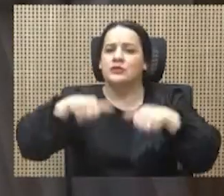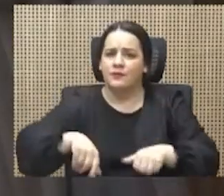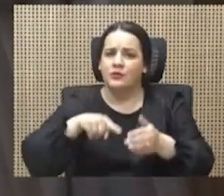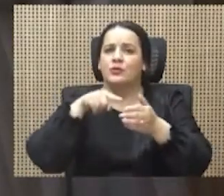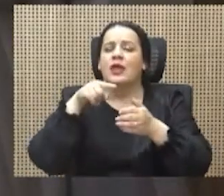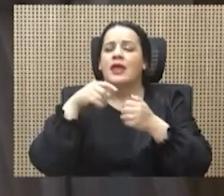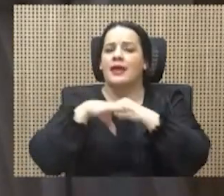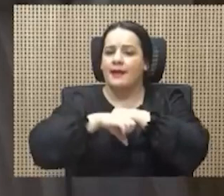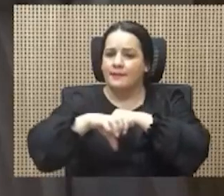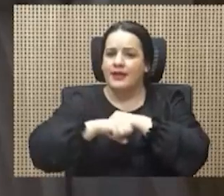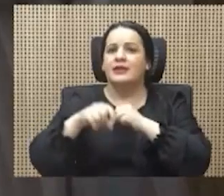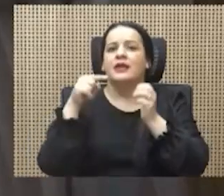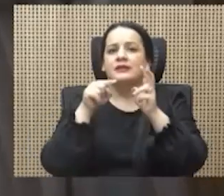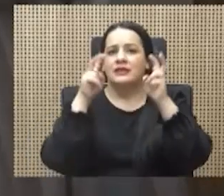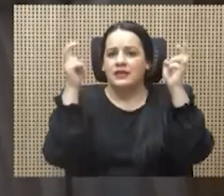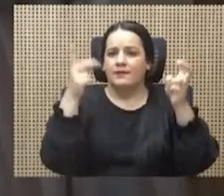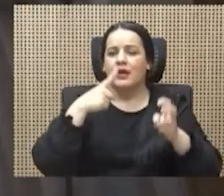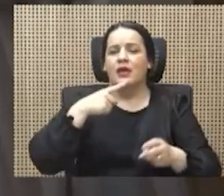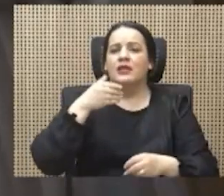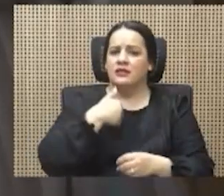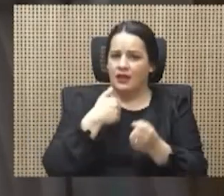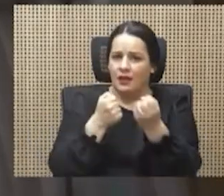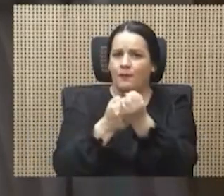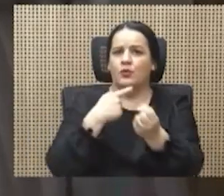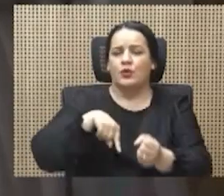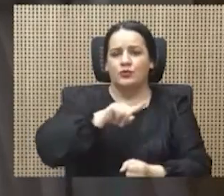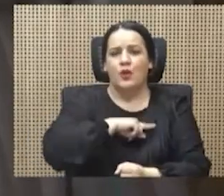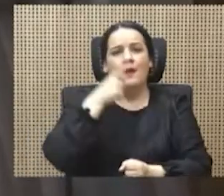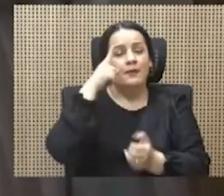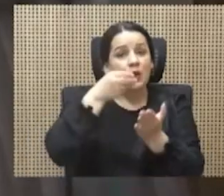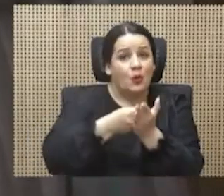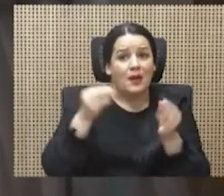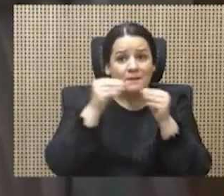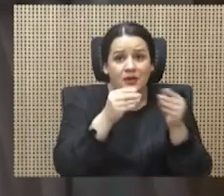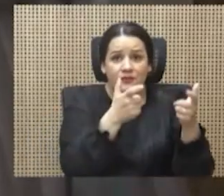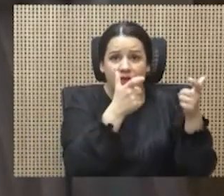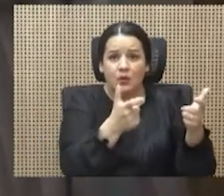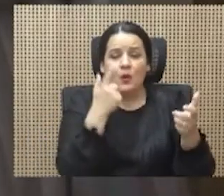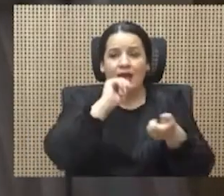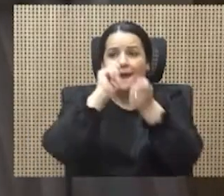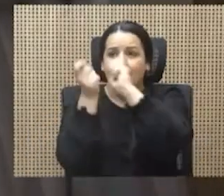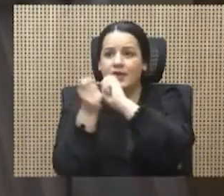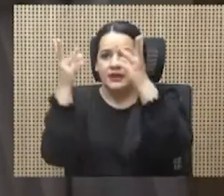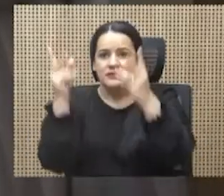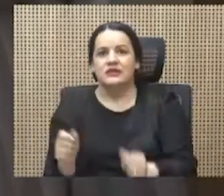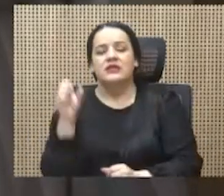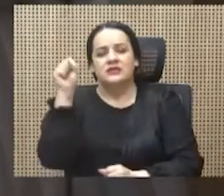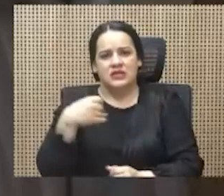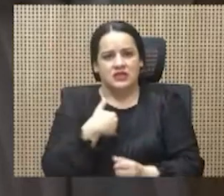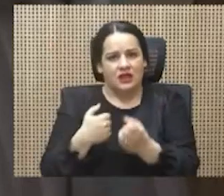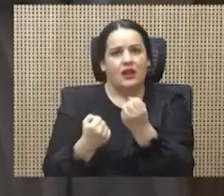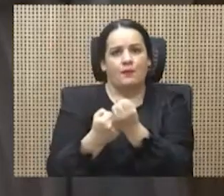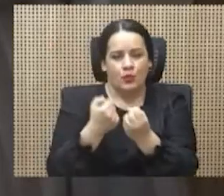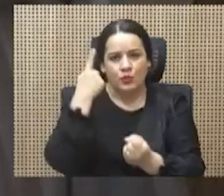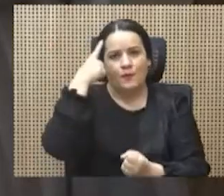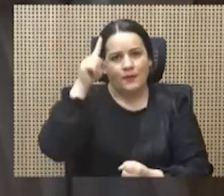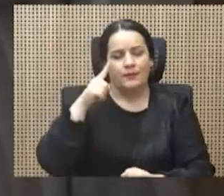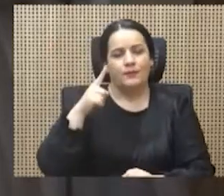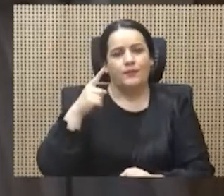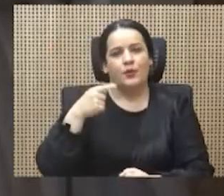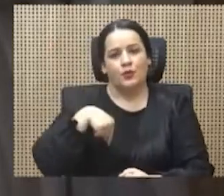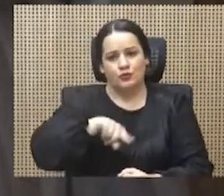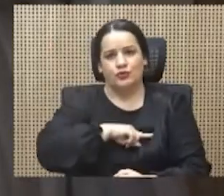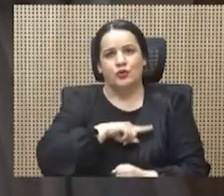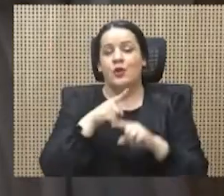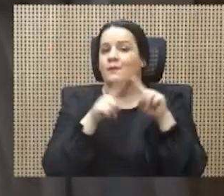cuente con nosotros. Para cobrarle a los más ricos, para modernizar Hacienda, por supuesto que cuente con nosotros, pero para algo así no